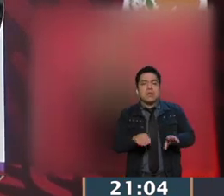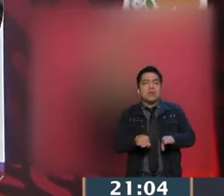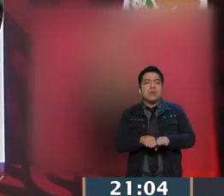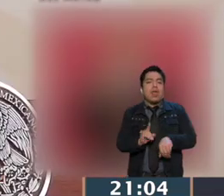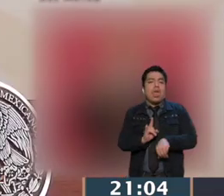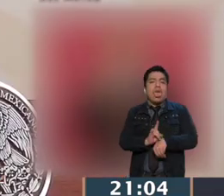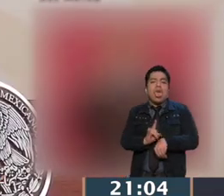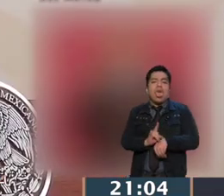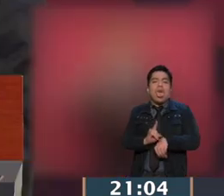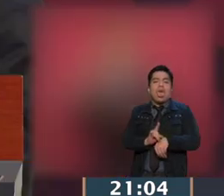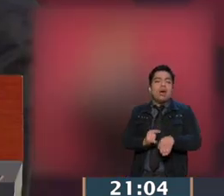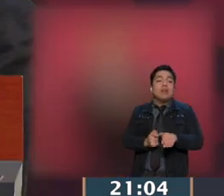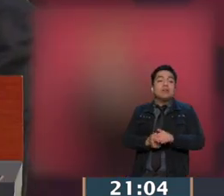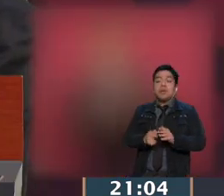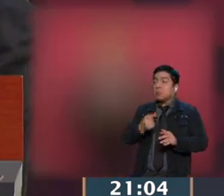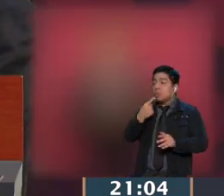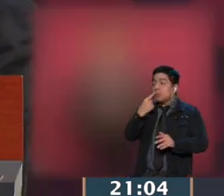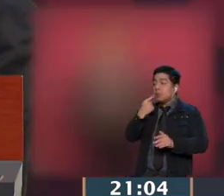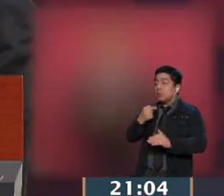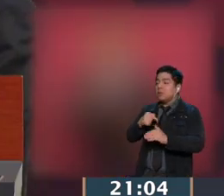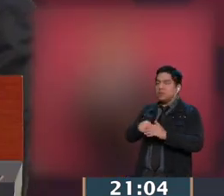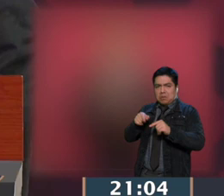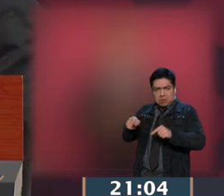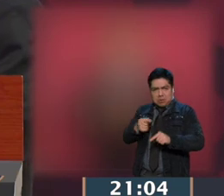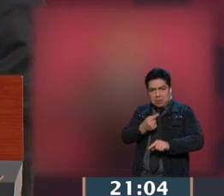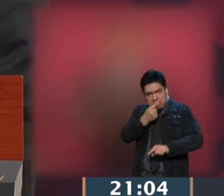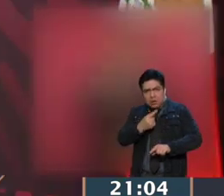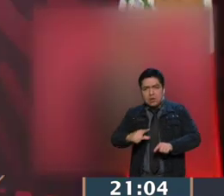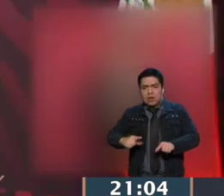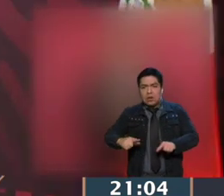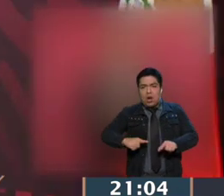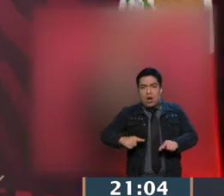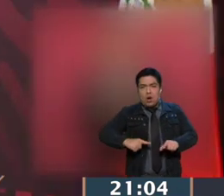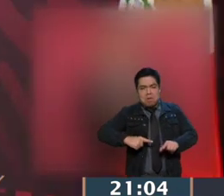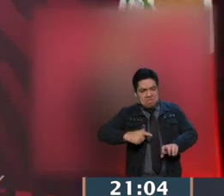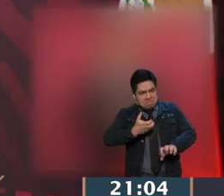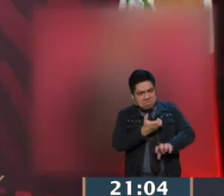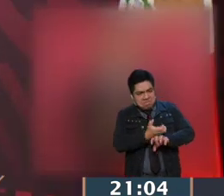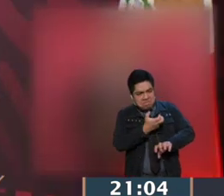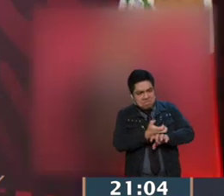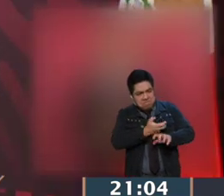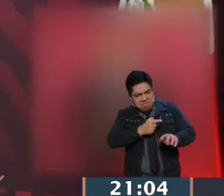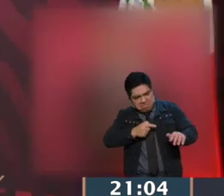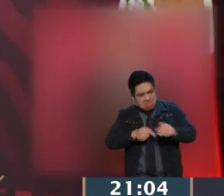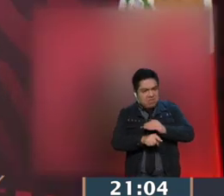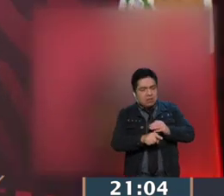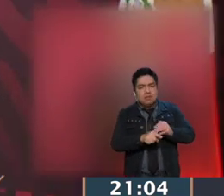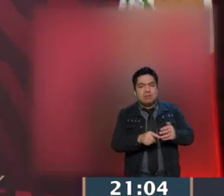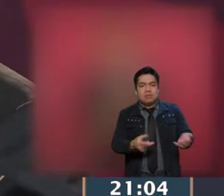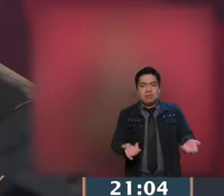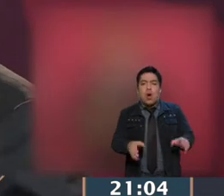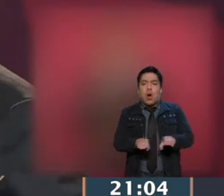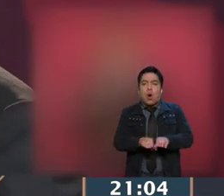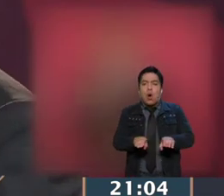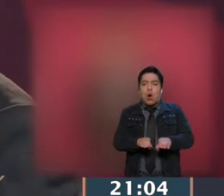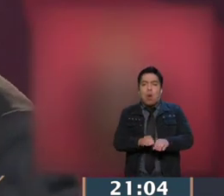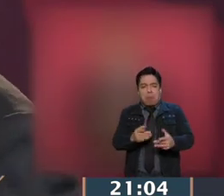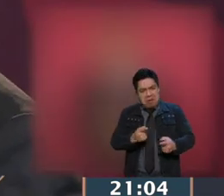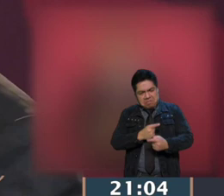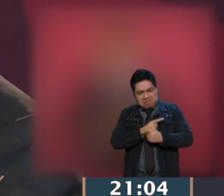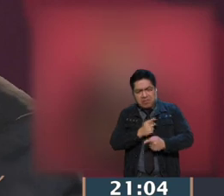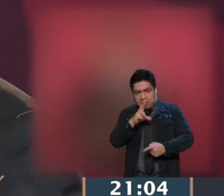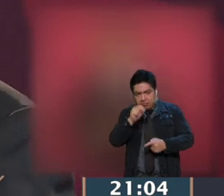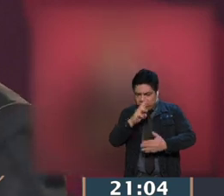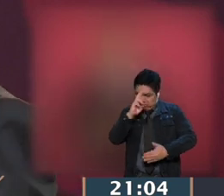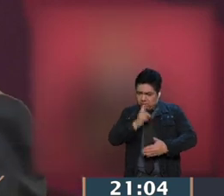a decir. Denuncio al gobierno de Estados Unidos de permitir estas prácticas inmorales y